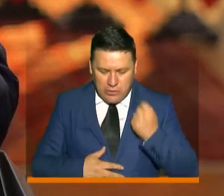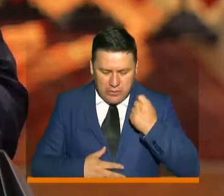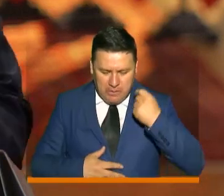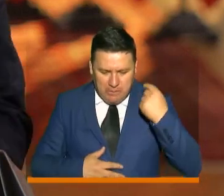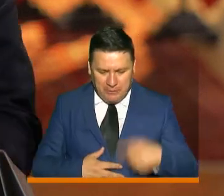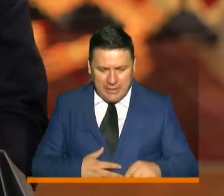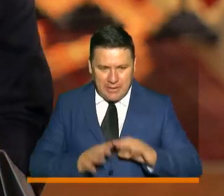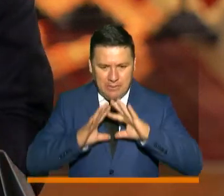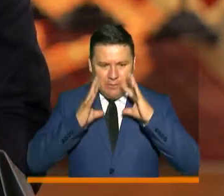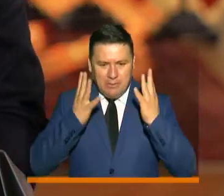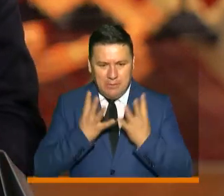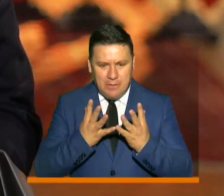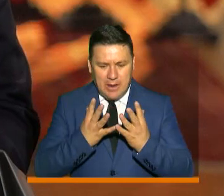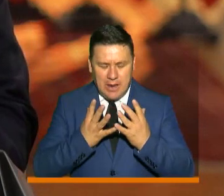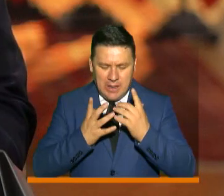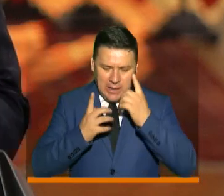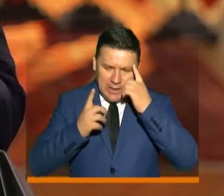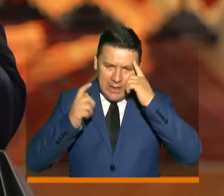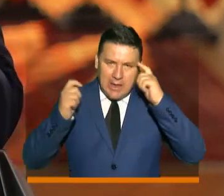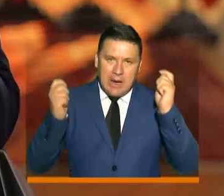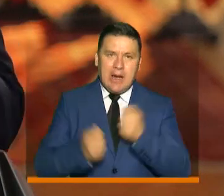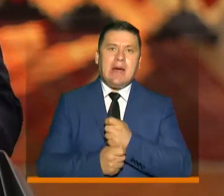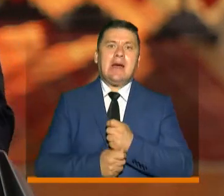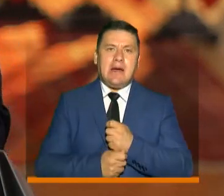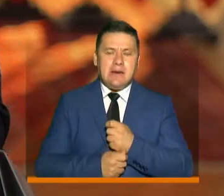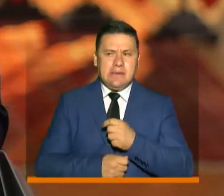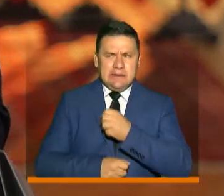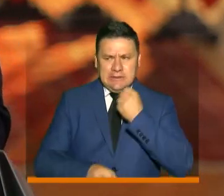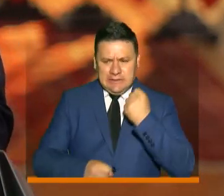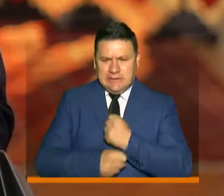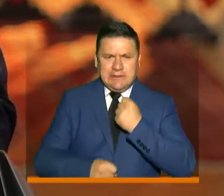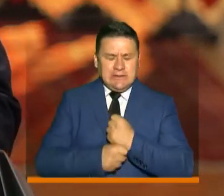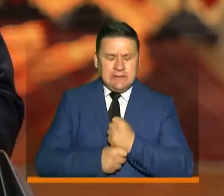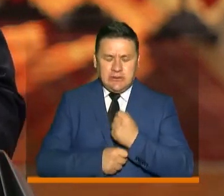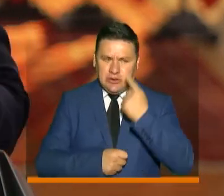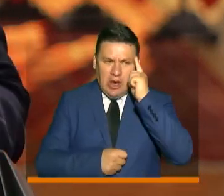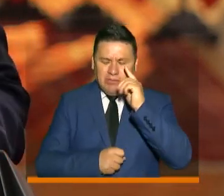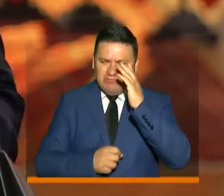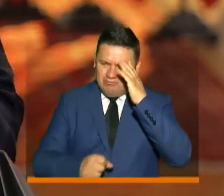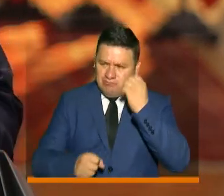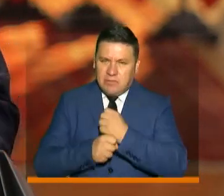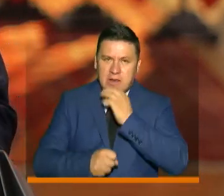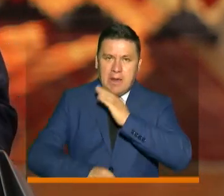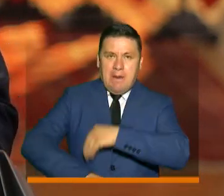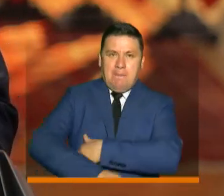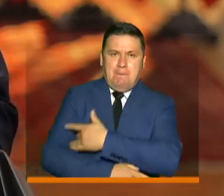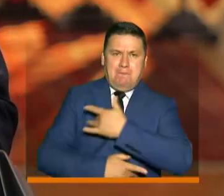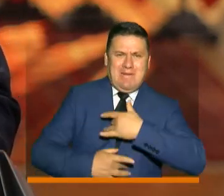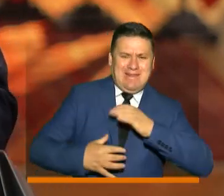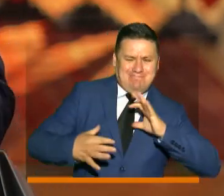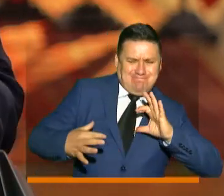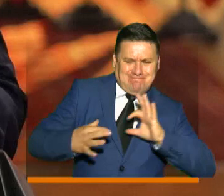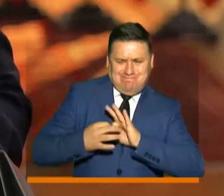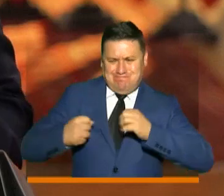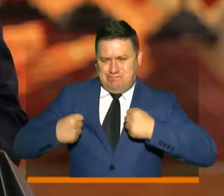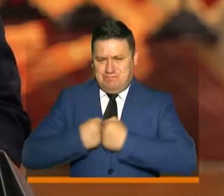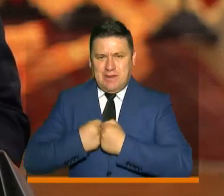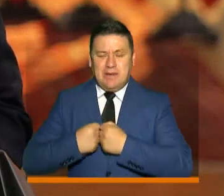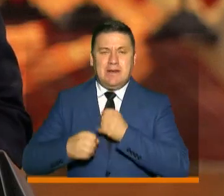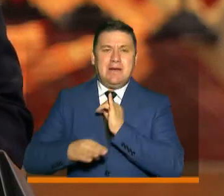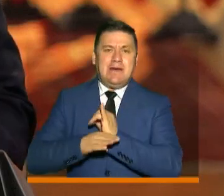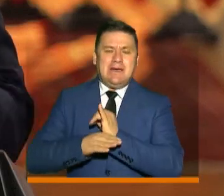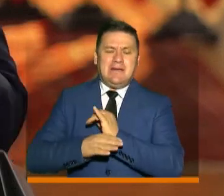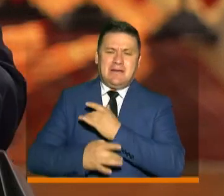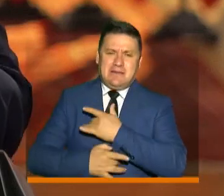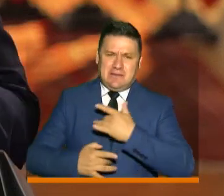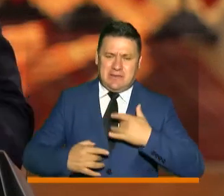desde ese primer momento encabezamos un trabajo sin precedentes junto al ministerio de salud el instituto nacional de